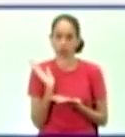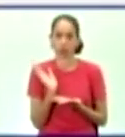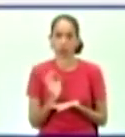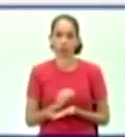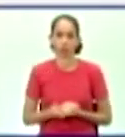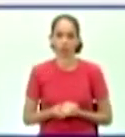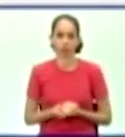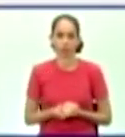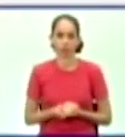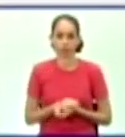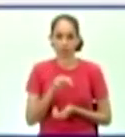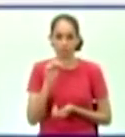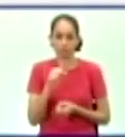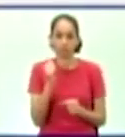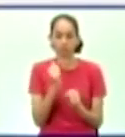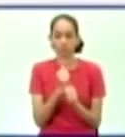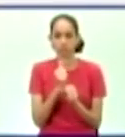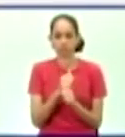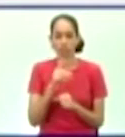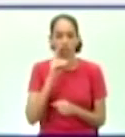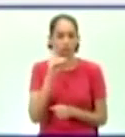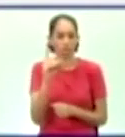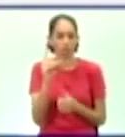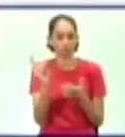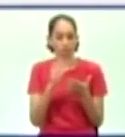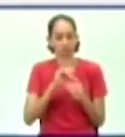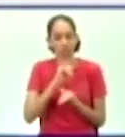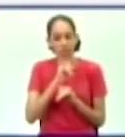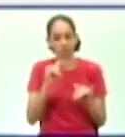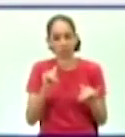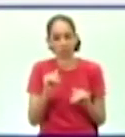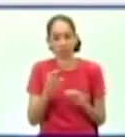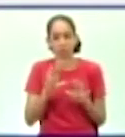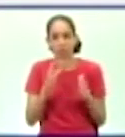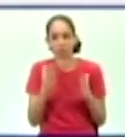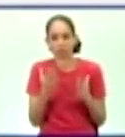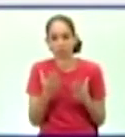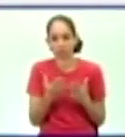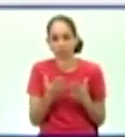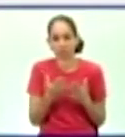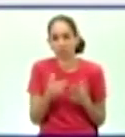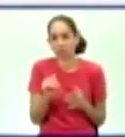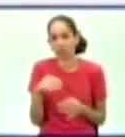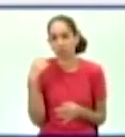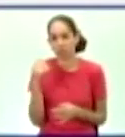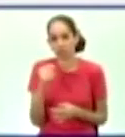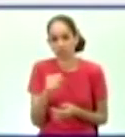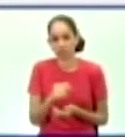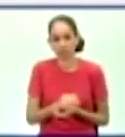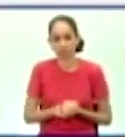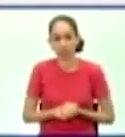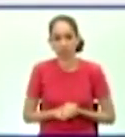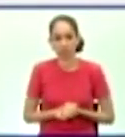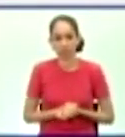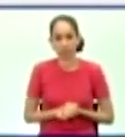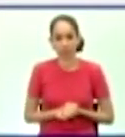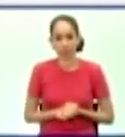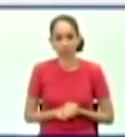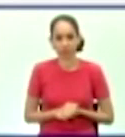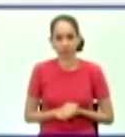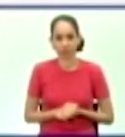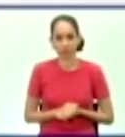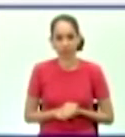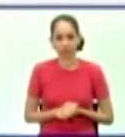ejercicio para ir identificando elementos iguales en cada uno de los triángulos.